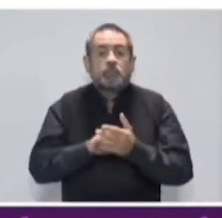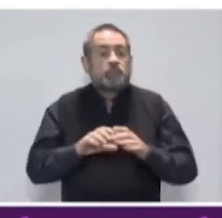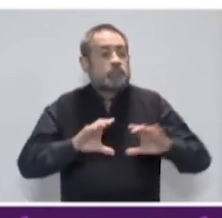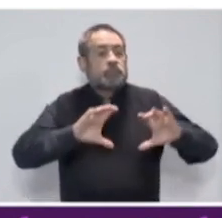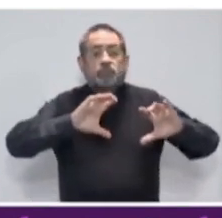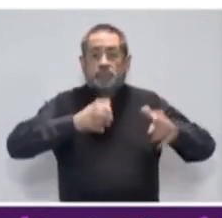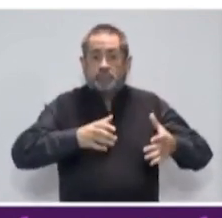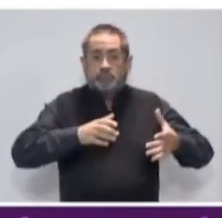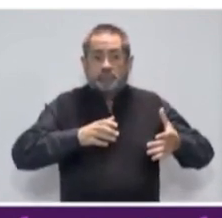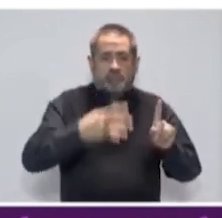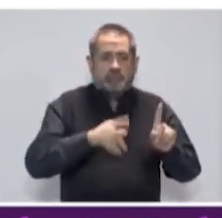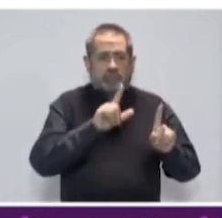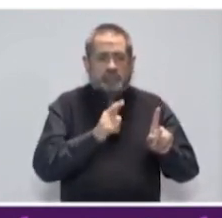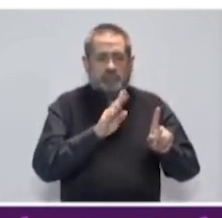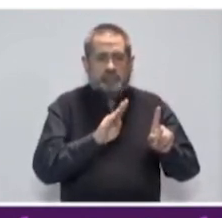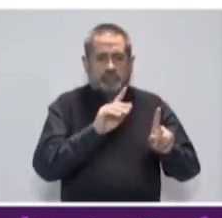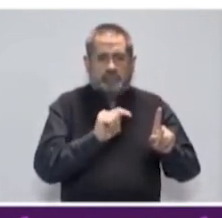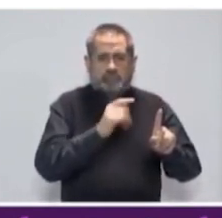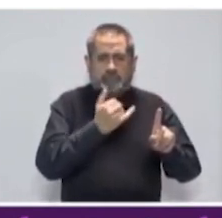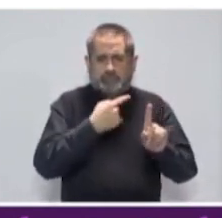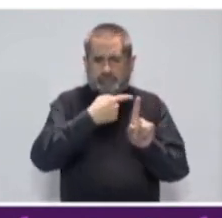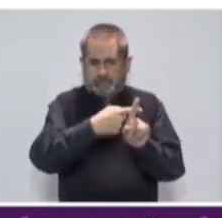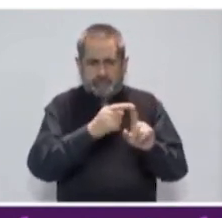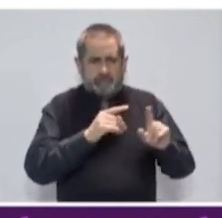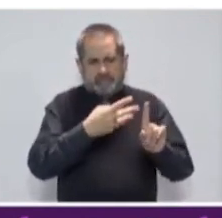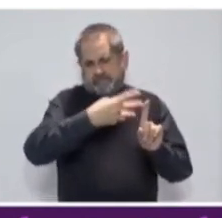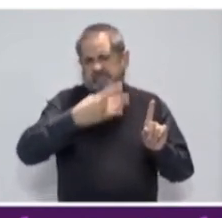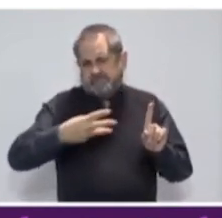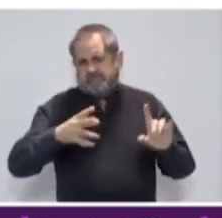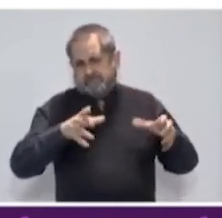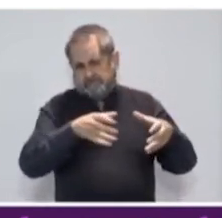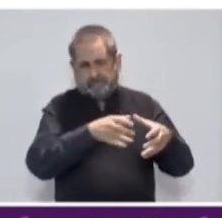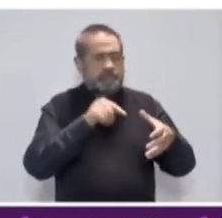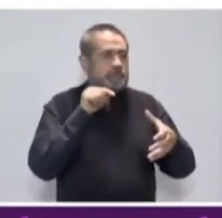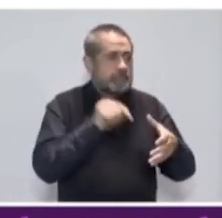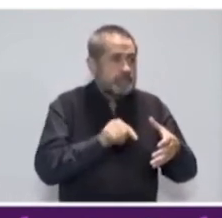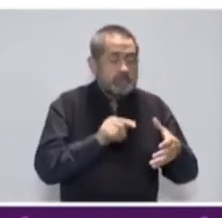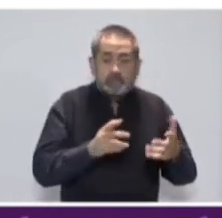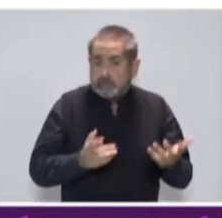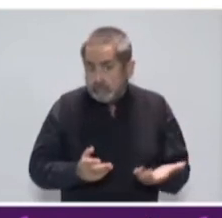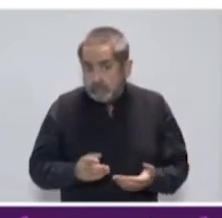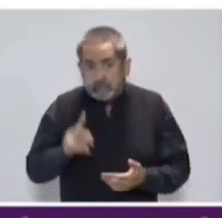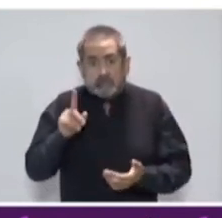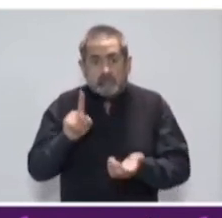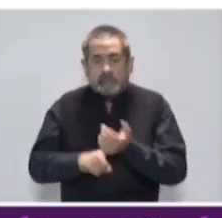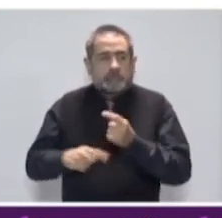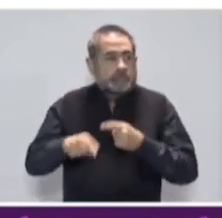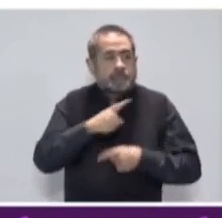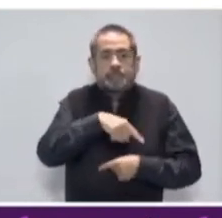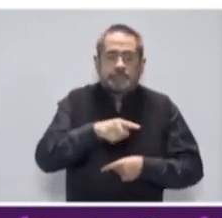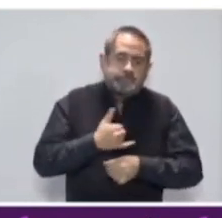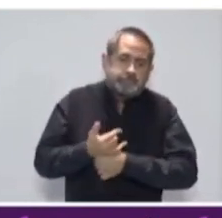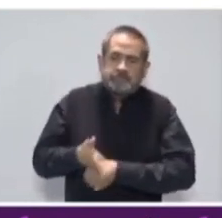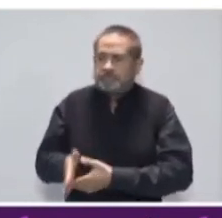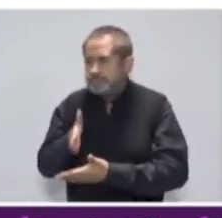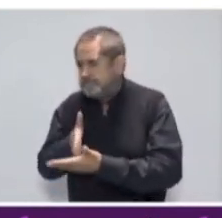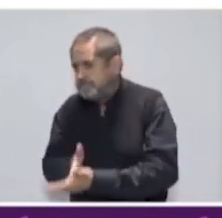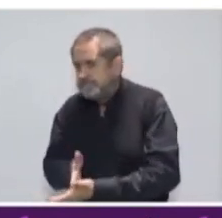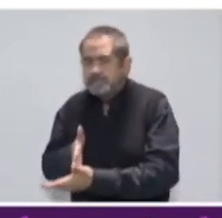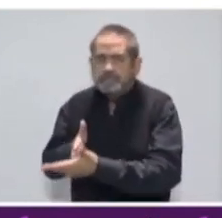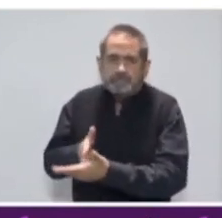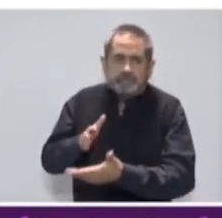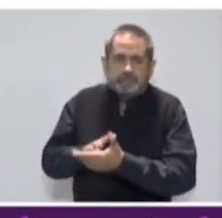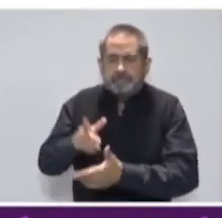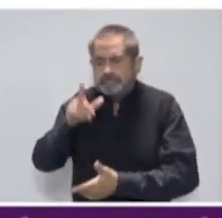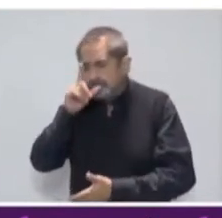de la comunidad LGBTI y más en nuestro país enfrenten una serie de obstáculos sustantivos en